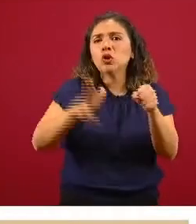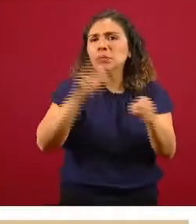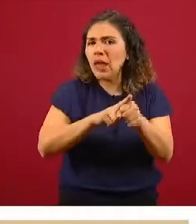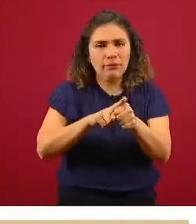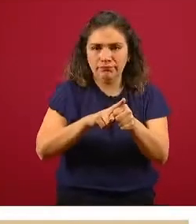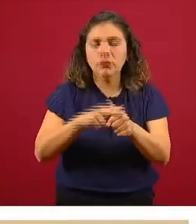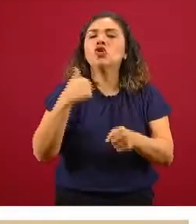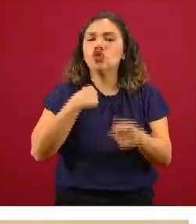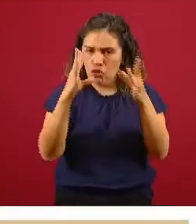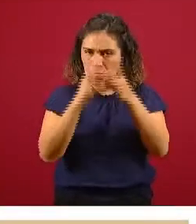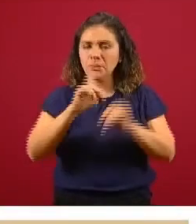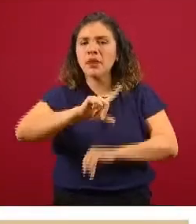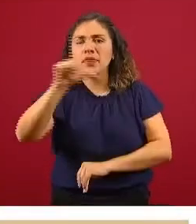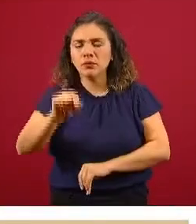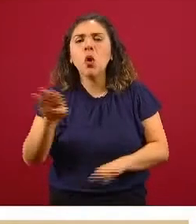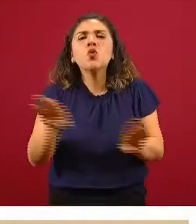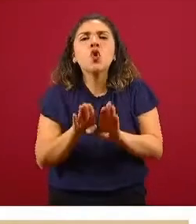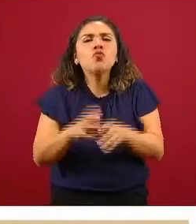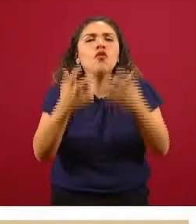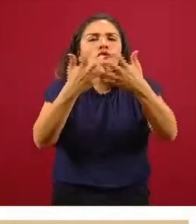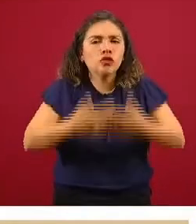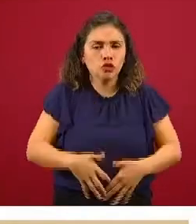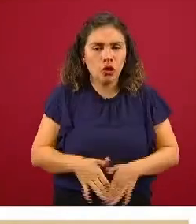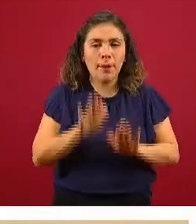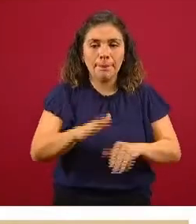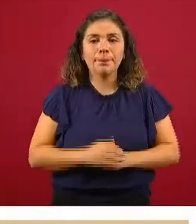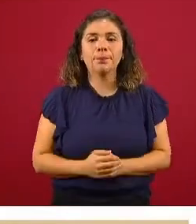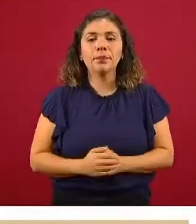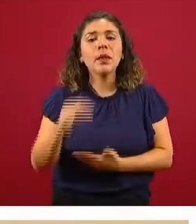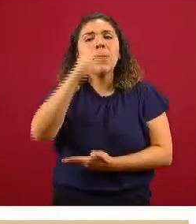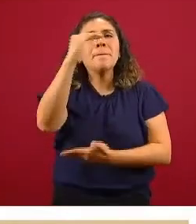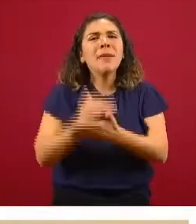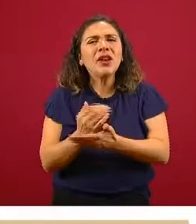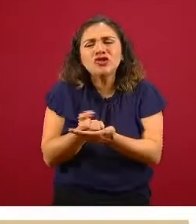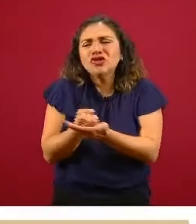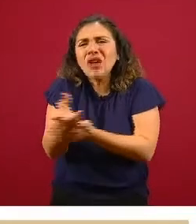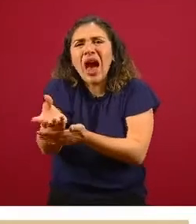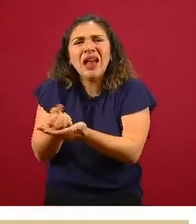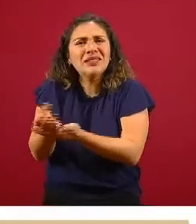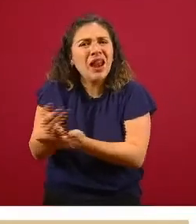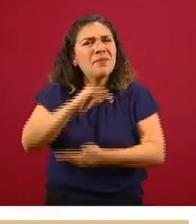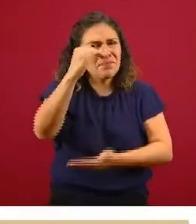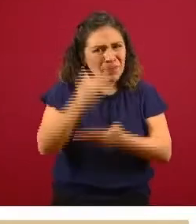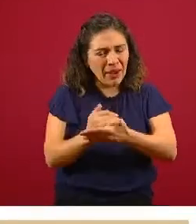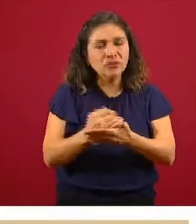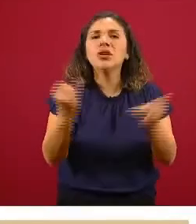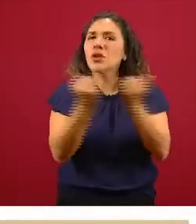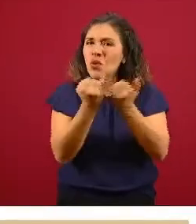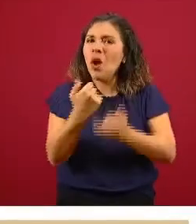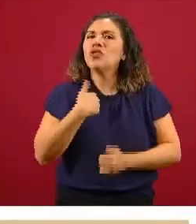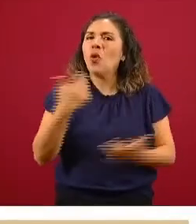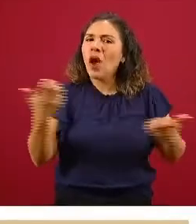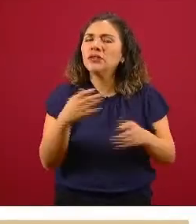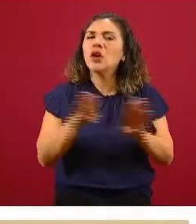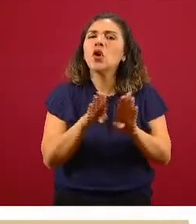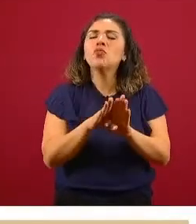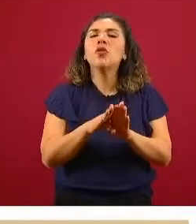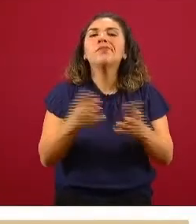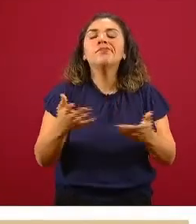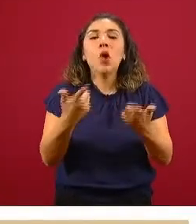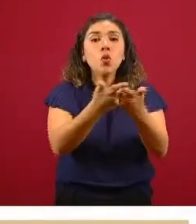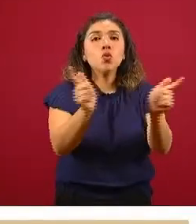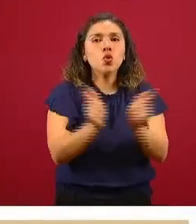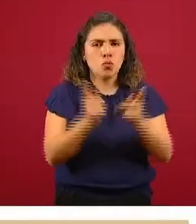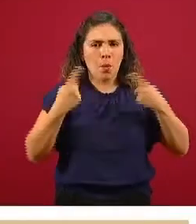hospitales. Y ahorita les explico cuál es la función. Reducción de exposición, que también lo que hicimos es mandar a